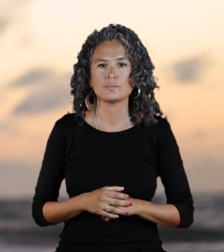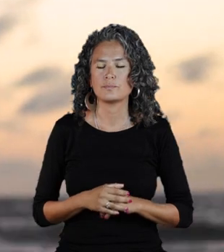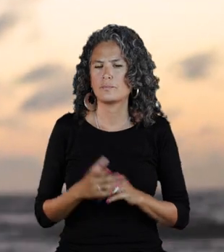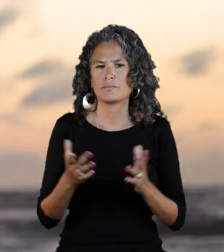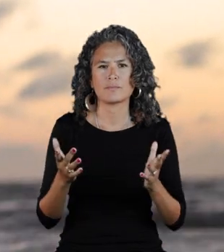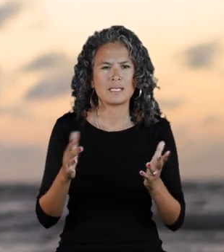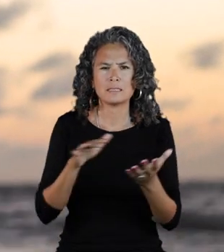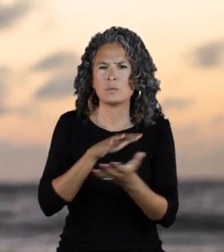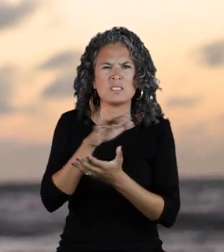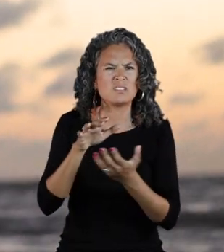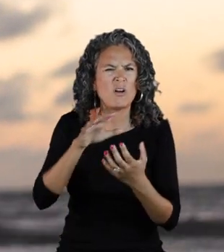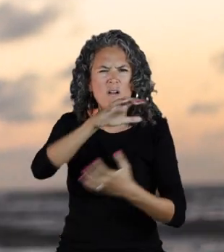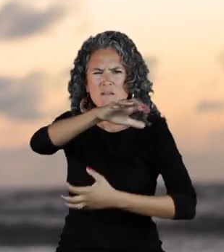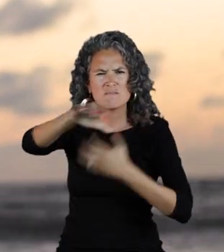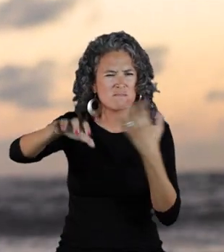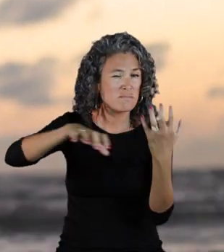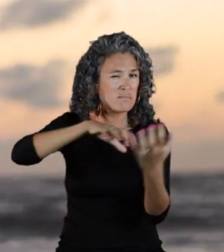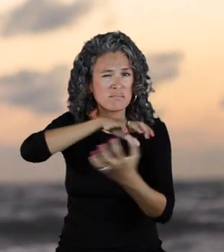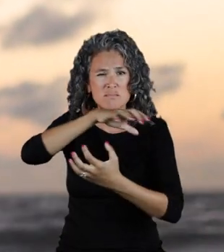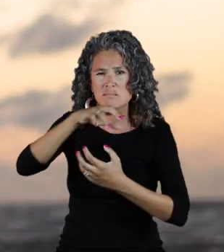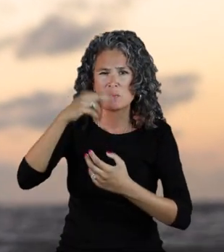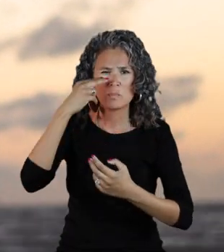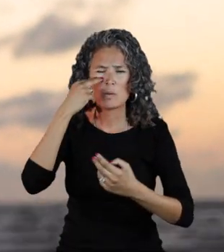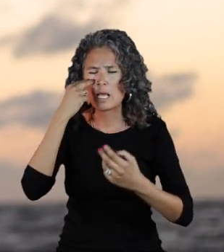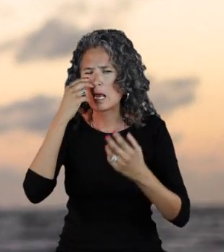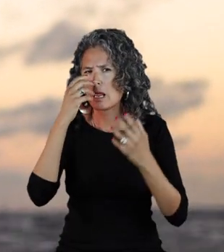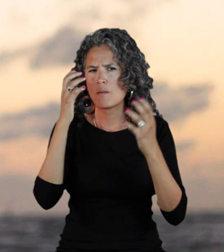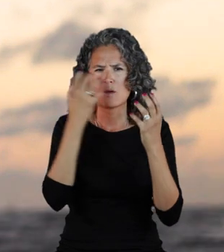que en el medio del caos, en el medio